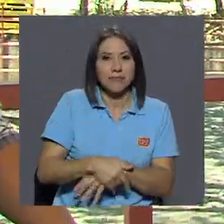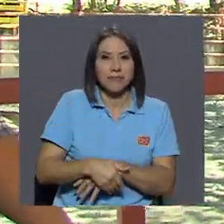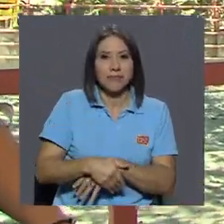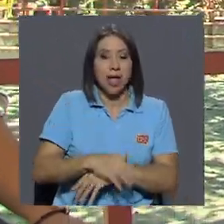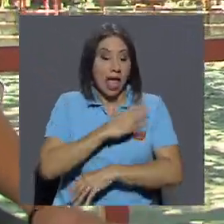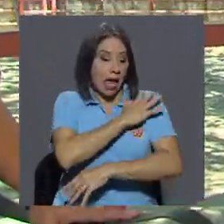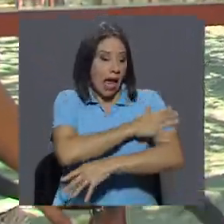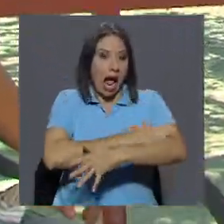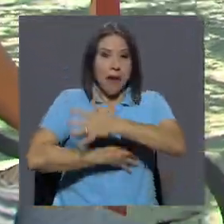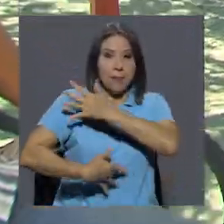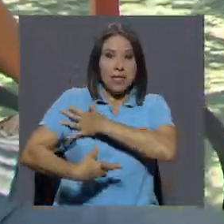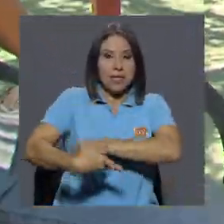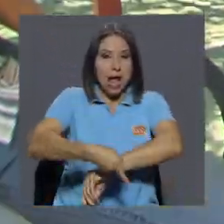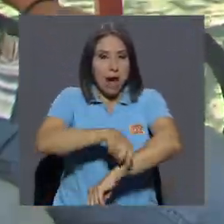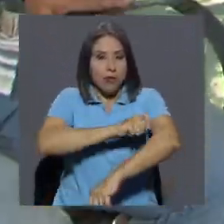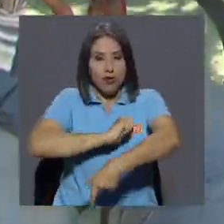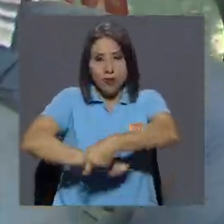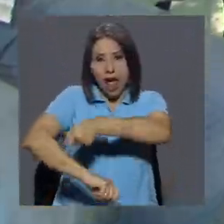Camisa arrollada aquí,